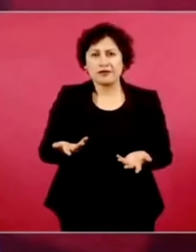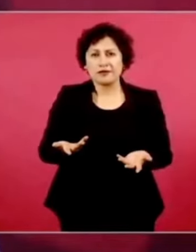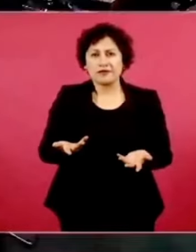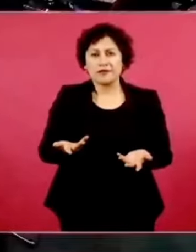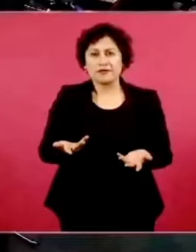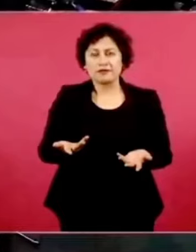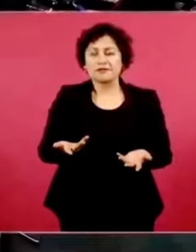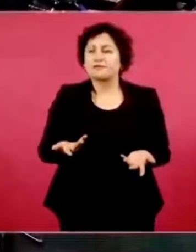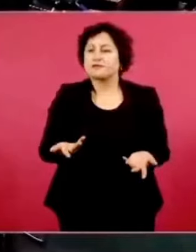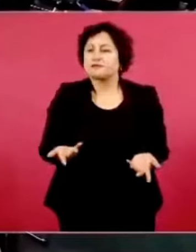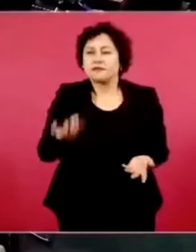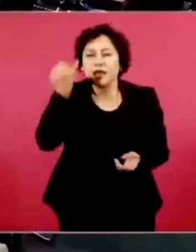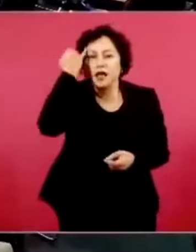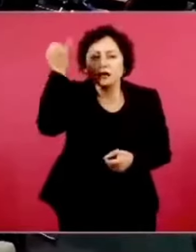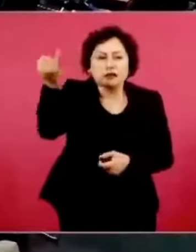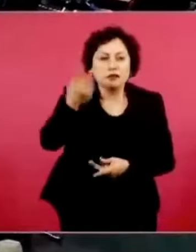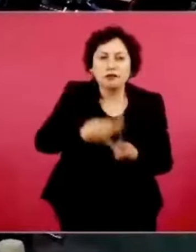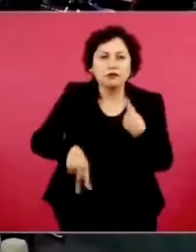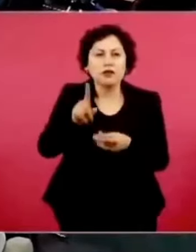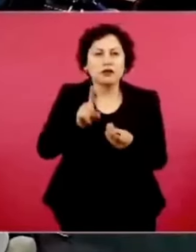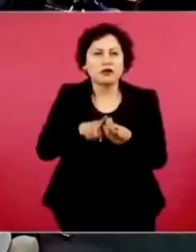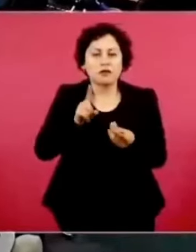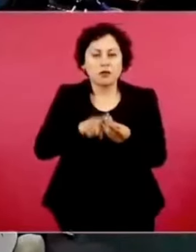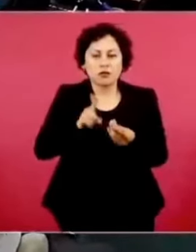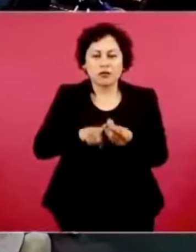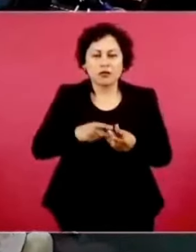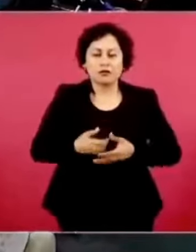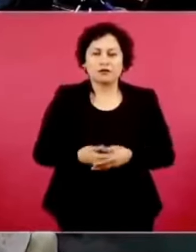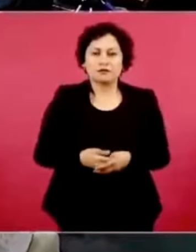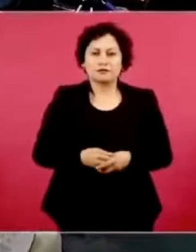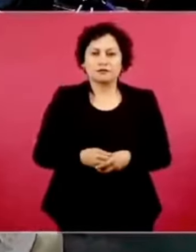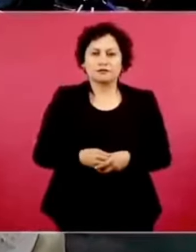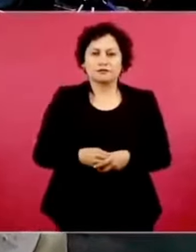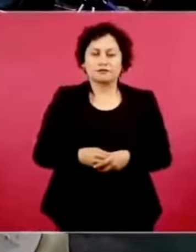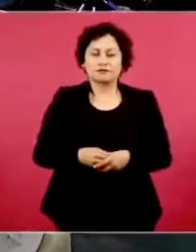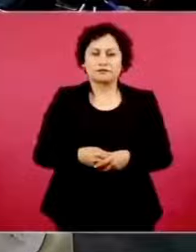¿De dónde nace